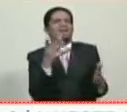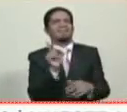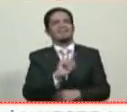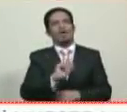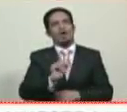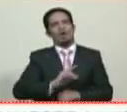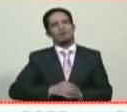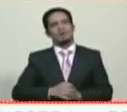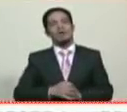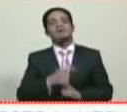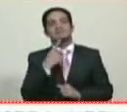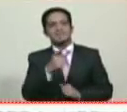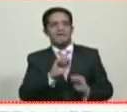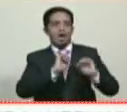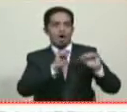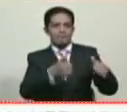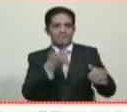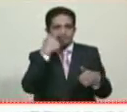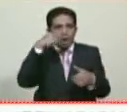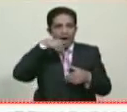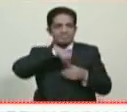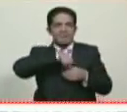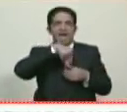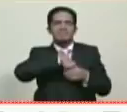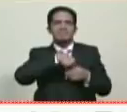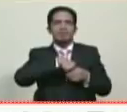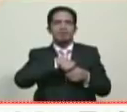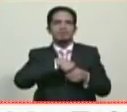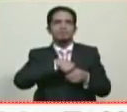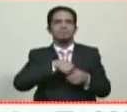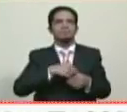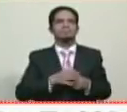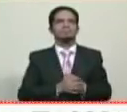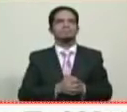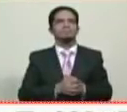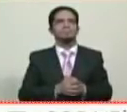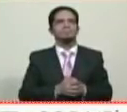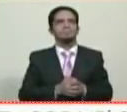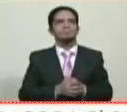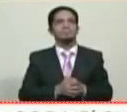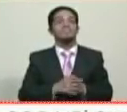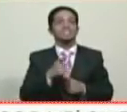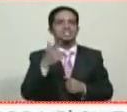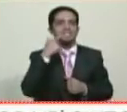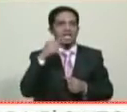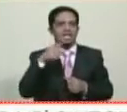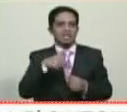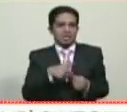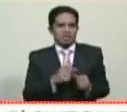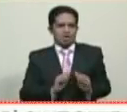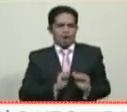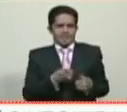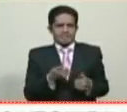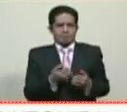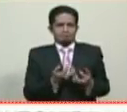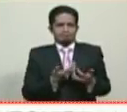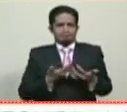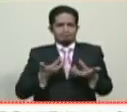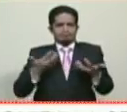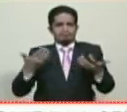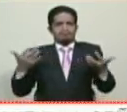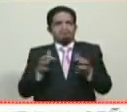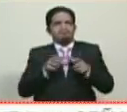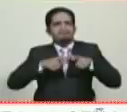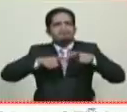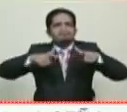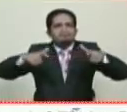que se provocó desde adentro, de manera que pudiera propagarse y dañar la mayor cantidad